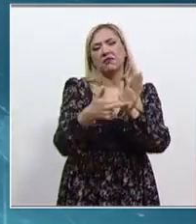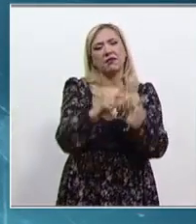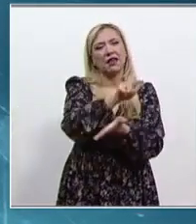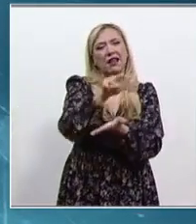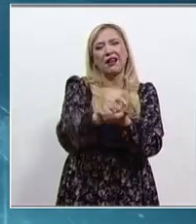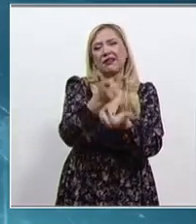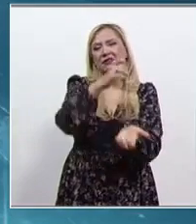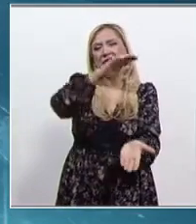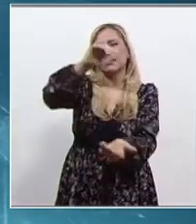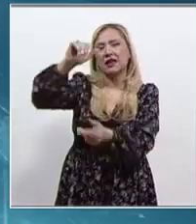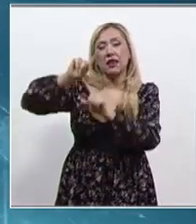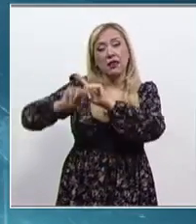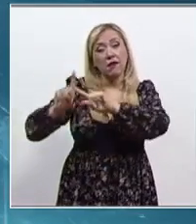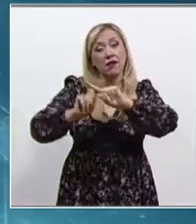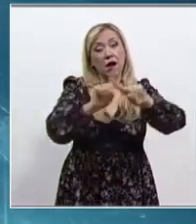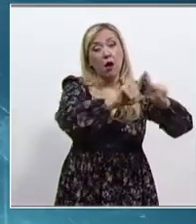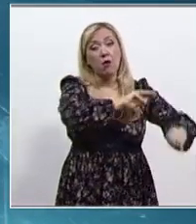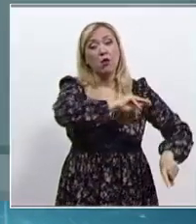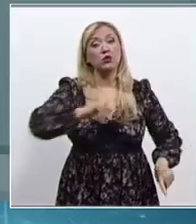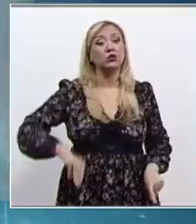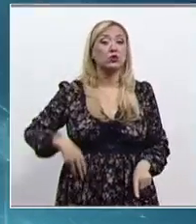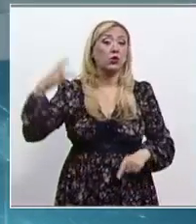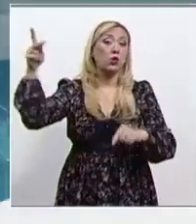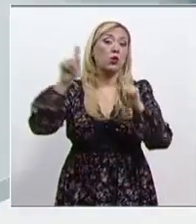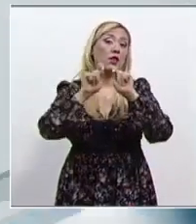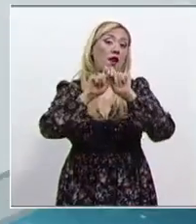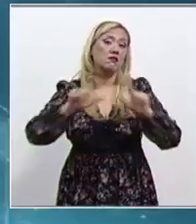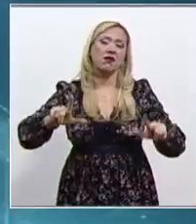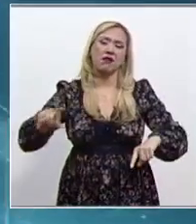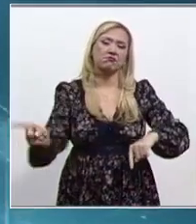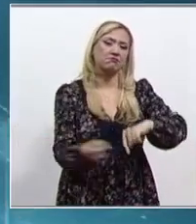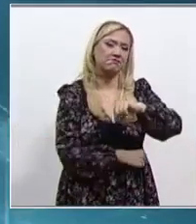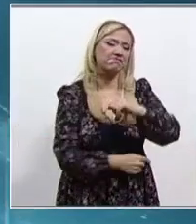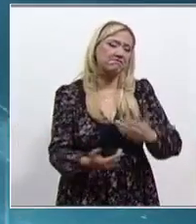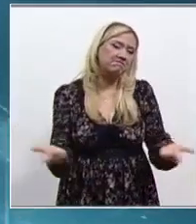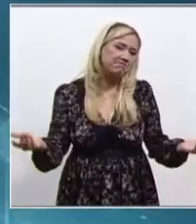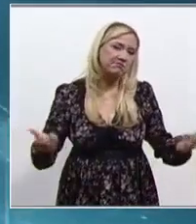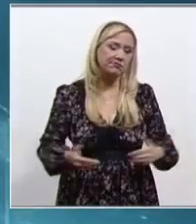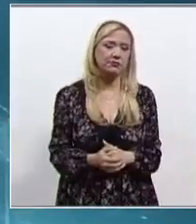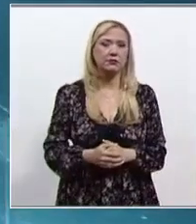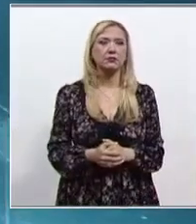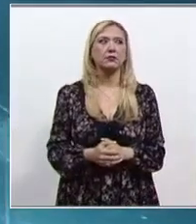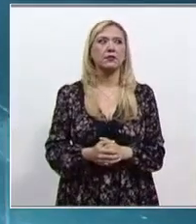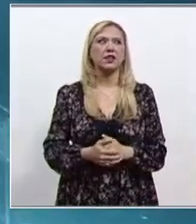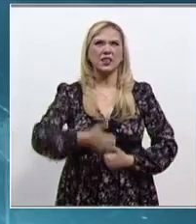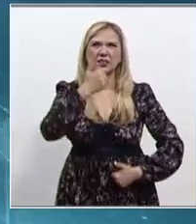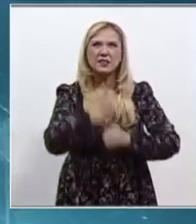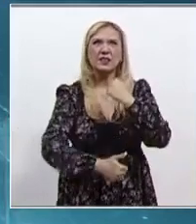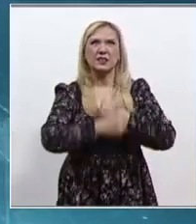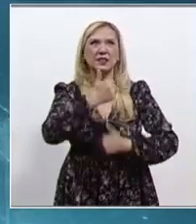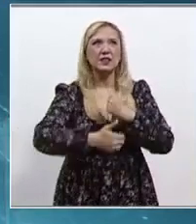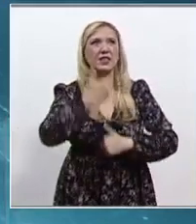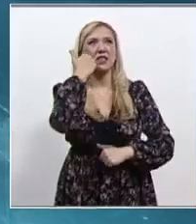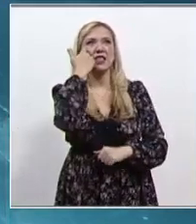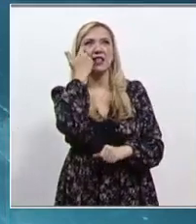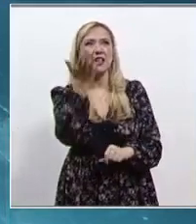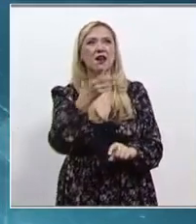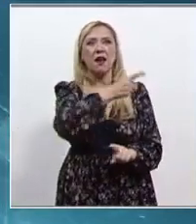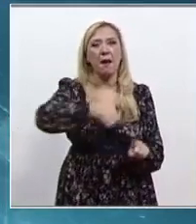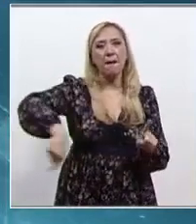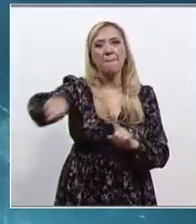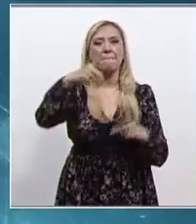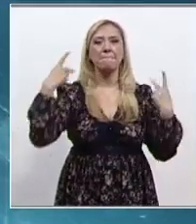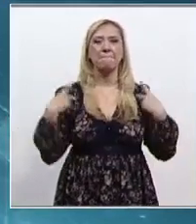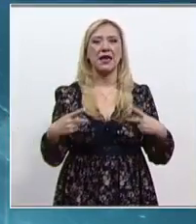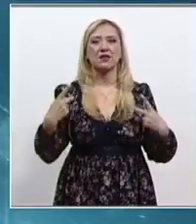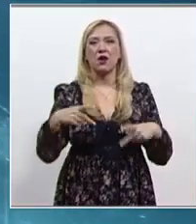de ingresos de distintos municipios de Tlaxcala. Los intentos por minar la confianza de la sociedad en los sistemas